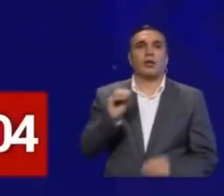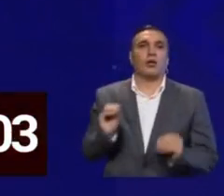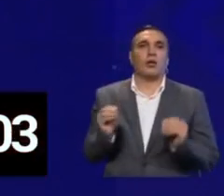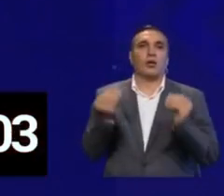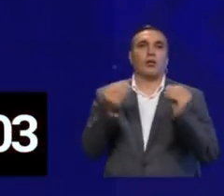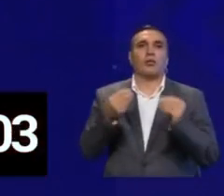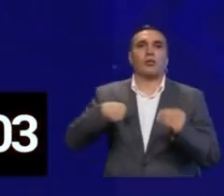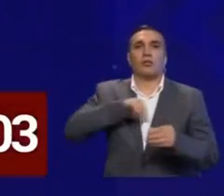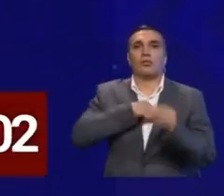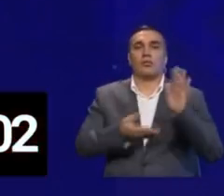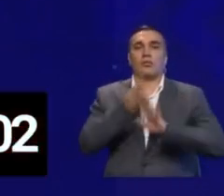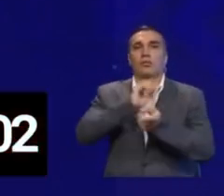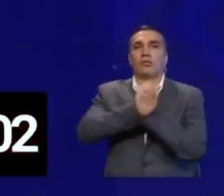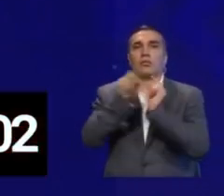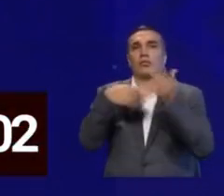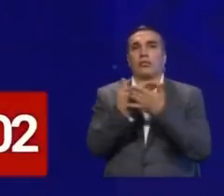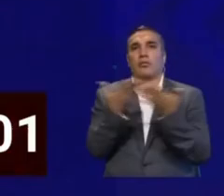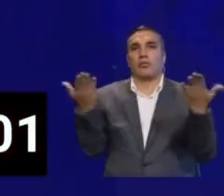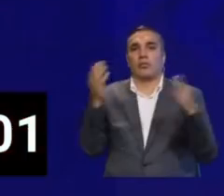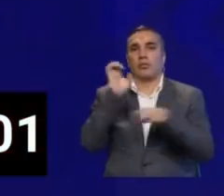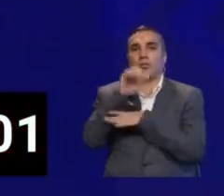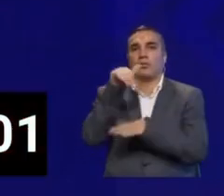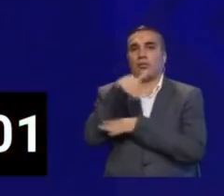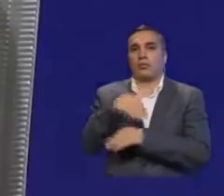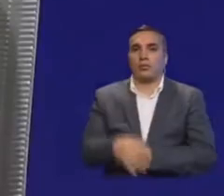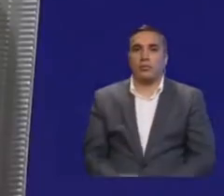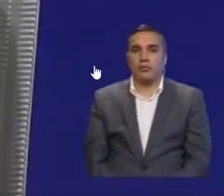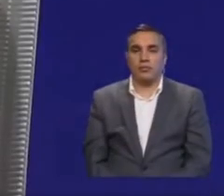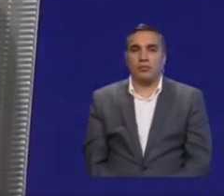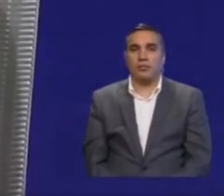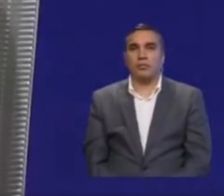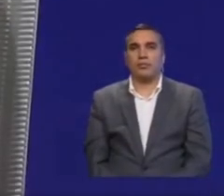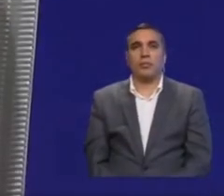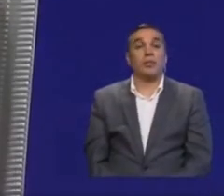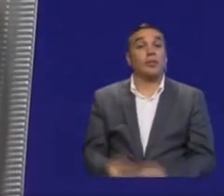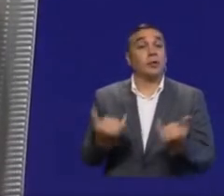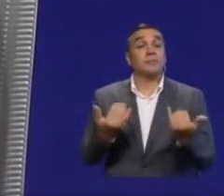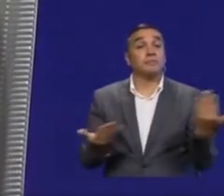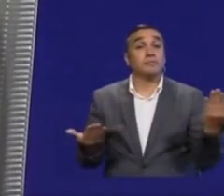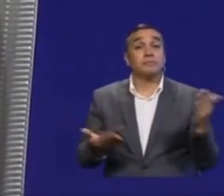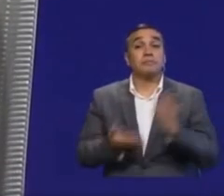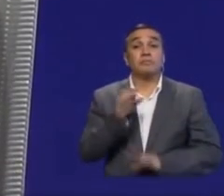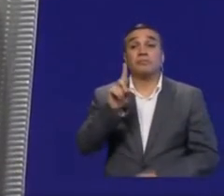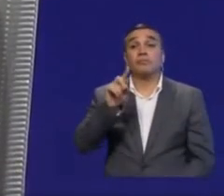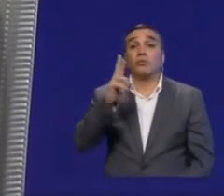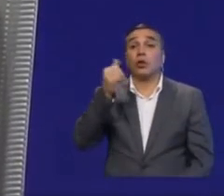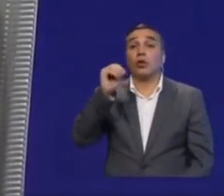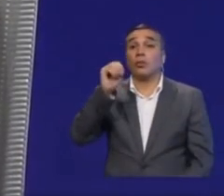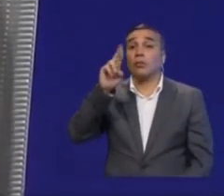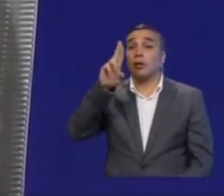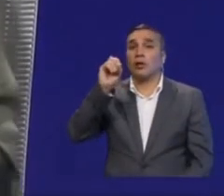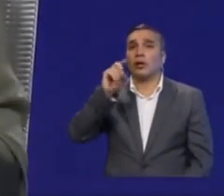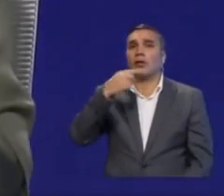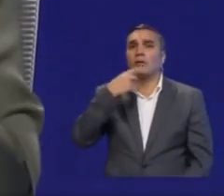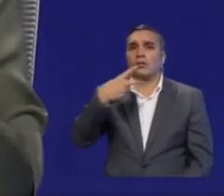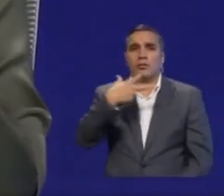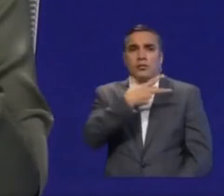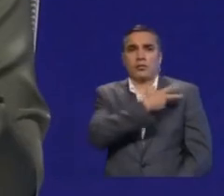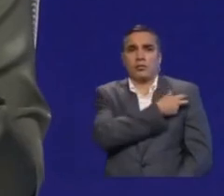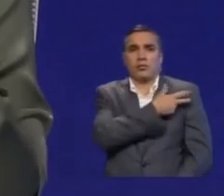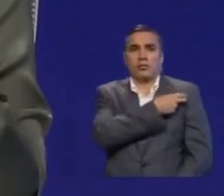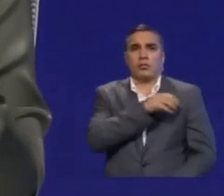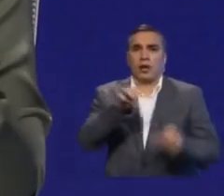jóvenes. Vamos a cambiar notablemente al Ecuador. Vamos ahora con el señor Romero. Usted hablaba de la vacunación, de que